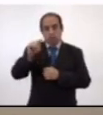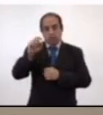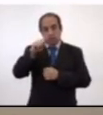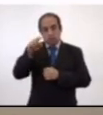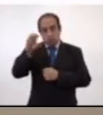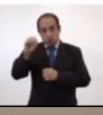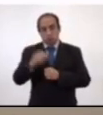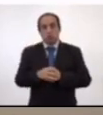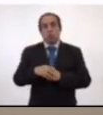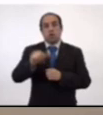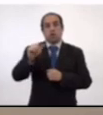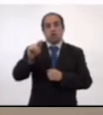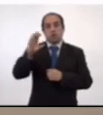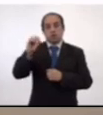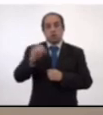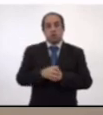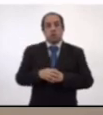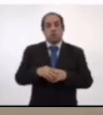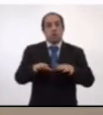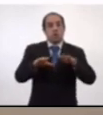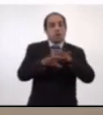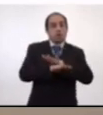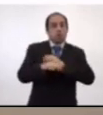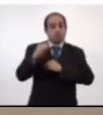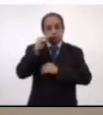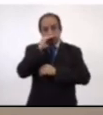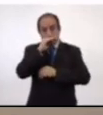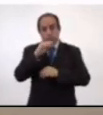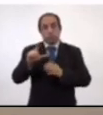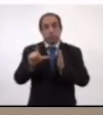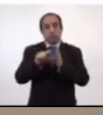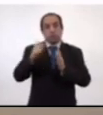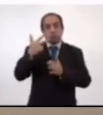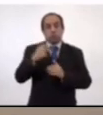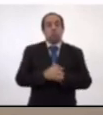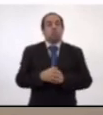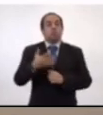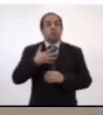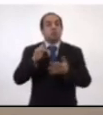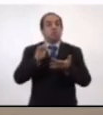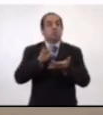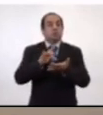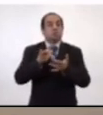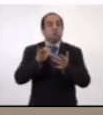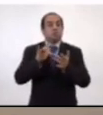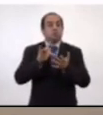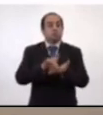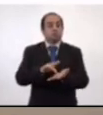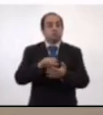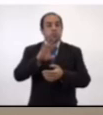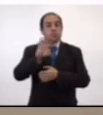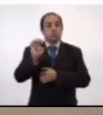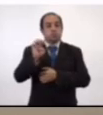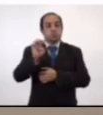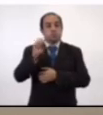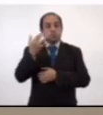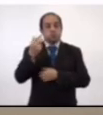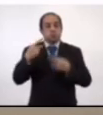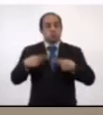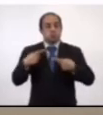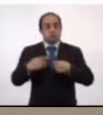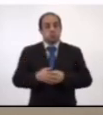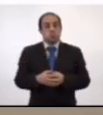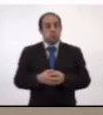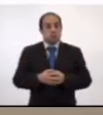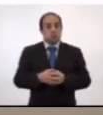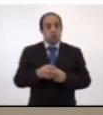gratuita en la línea 8 del metro en Atlalilco. Y se cuenta con el apoyo de 450 personas en un horario de 5